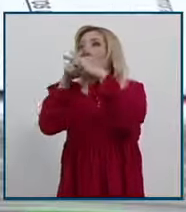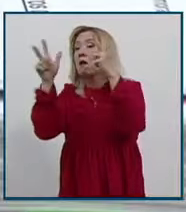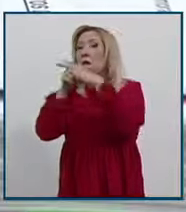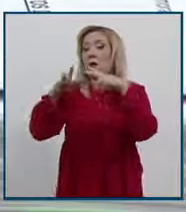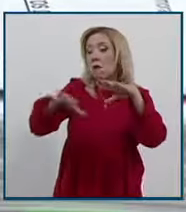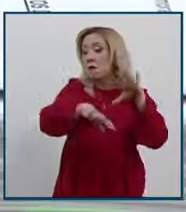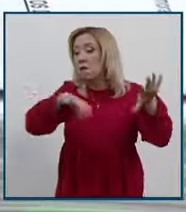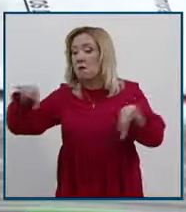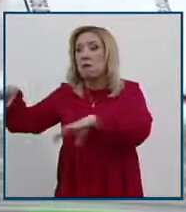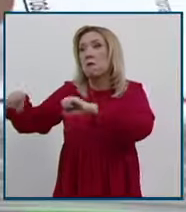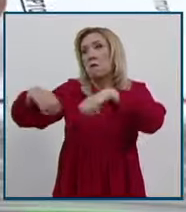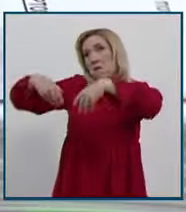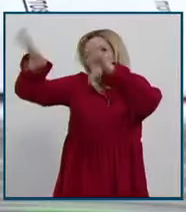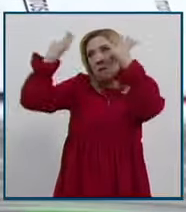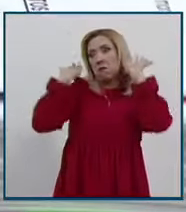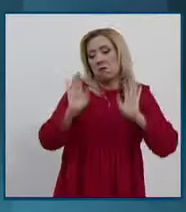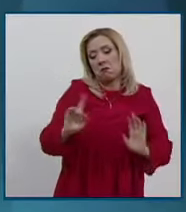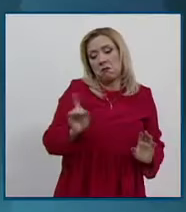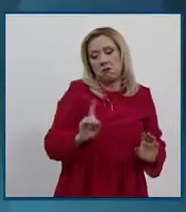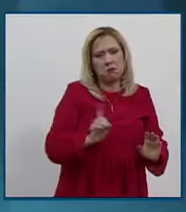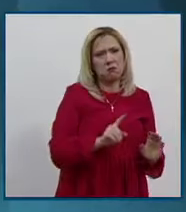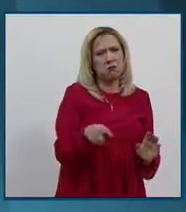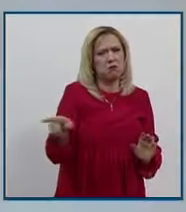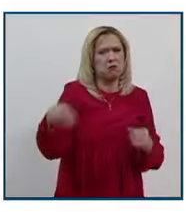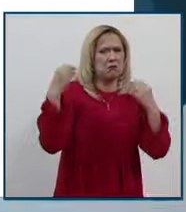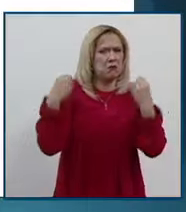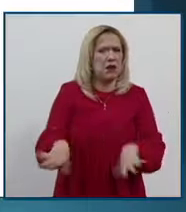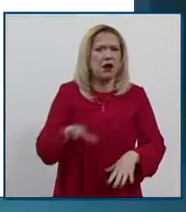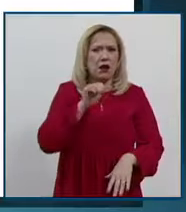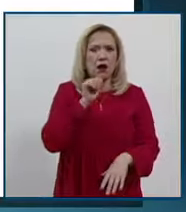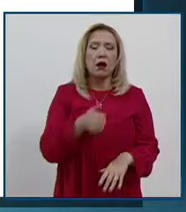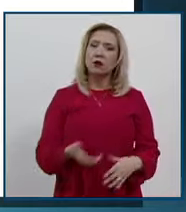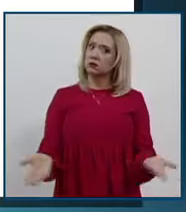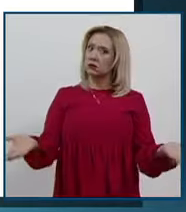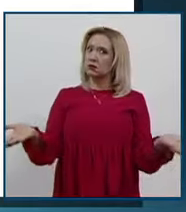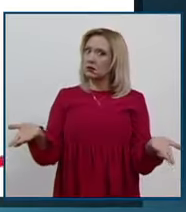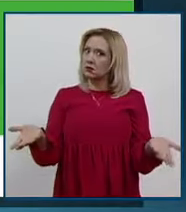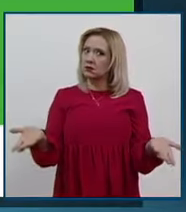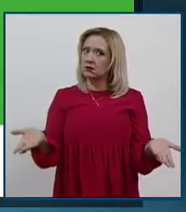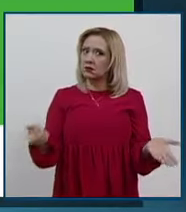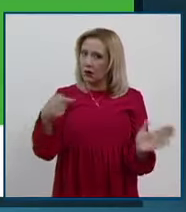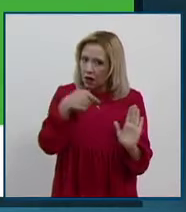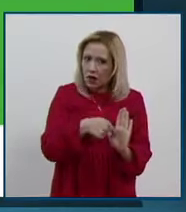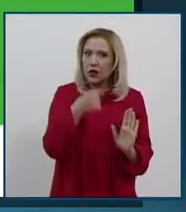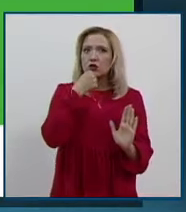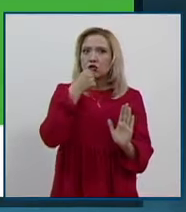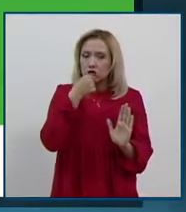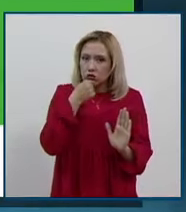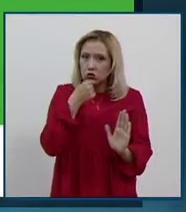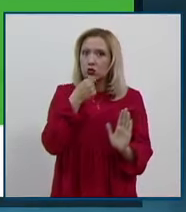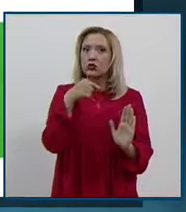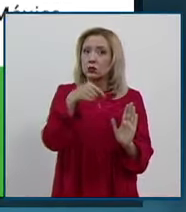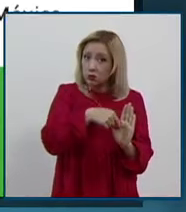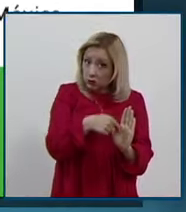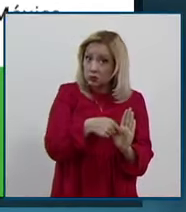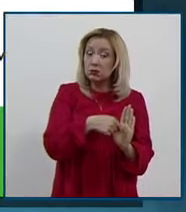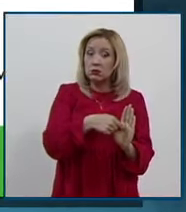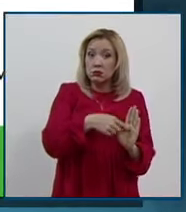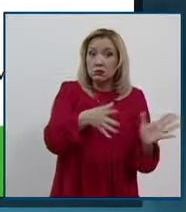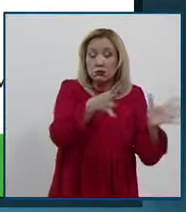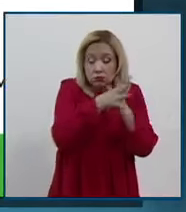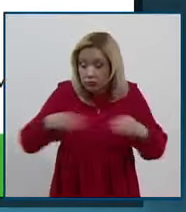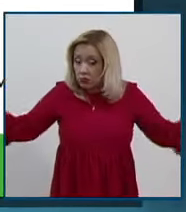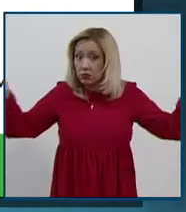del delito de sustracción de menores cuando el imputado es su progenitor bajo el argumento de que ese programa no intervienen